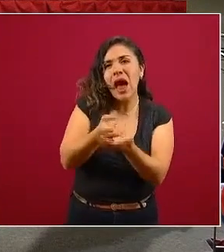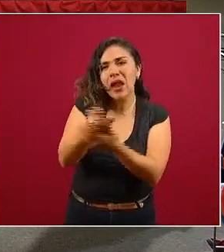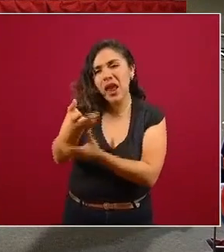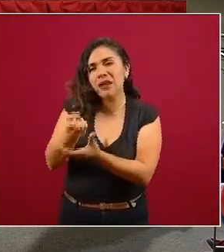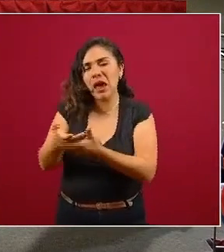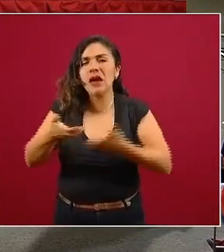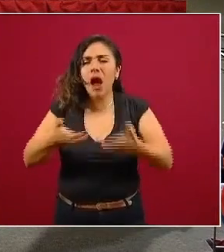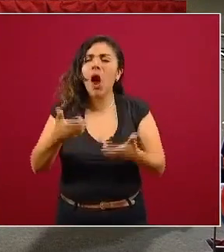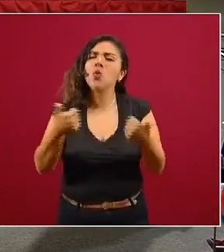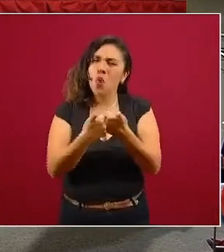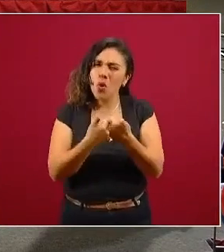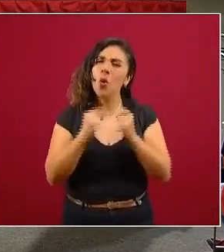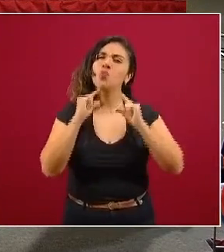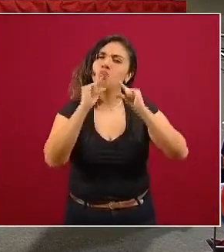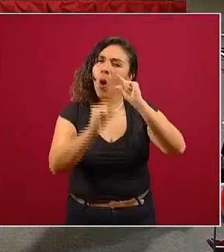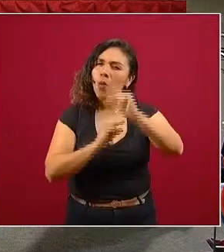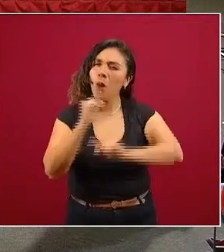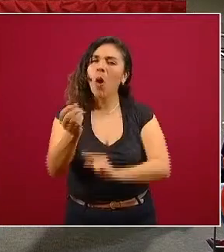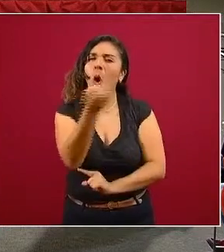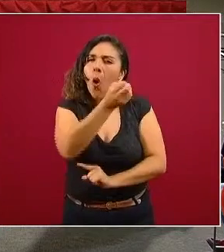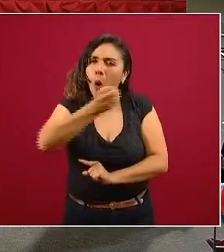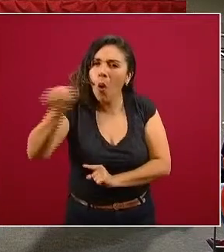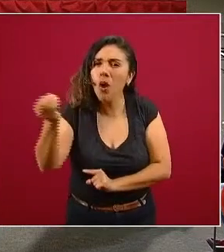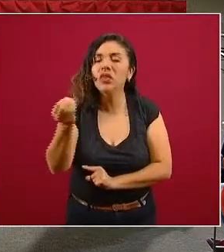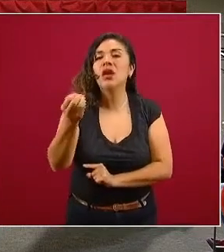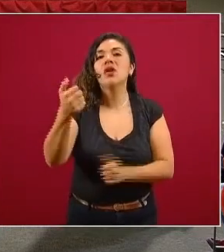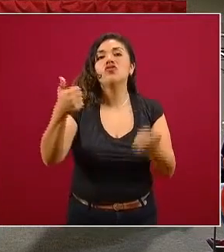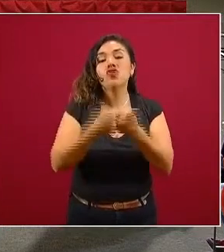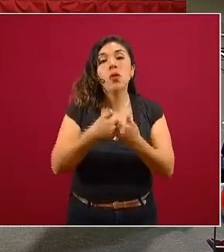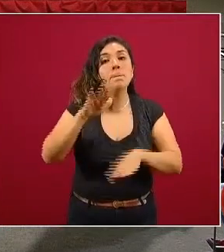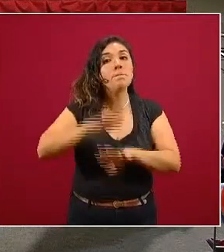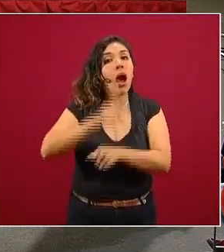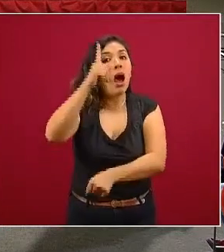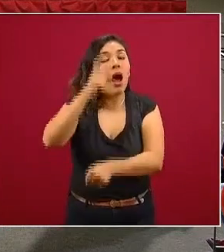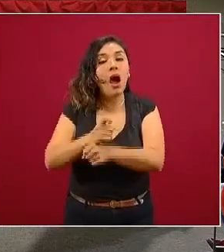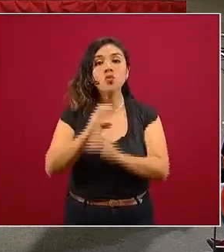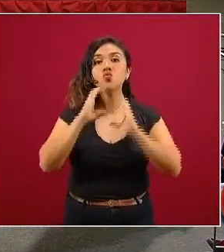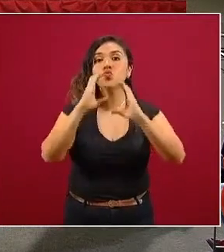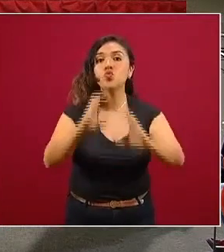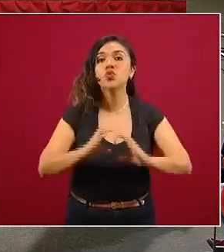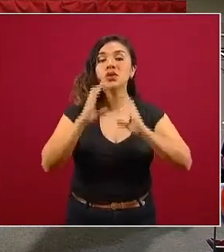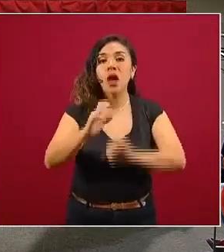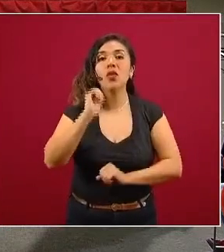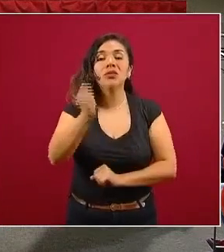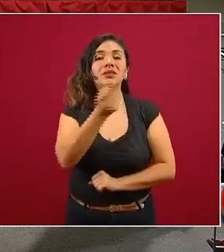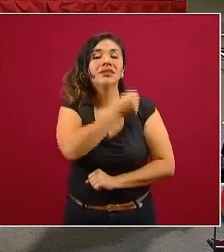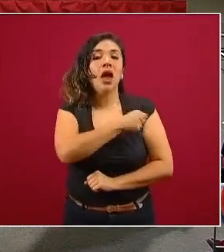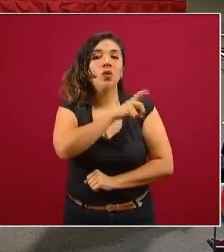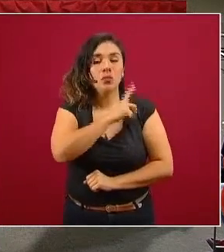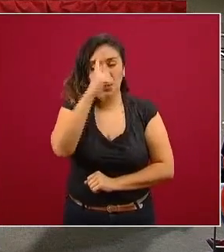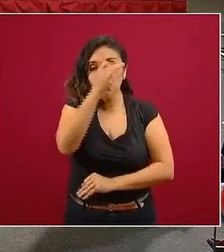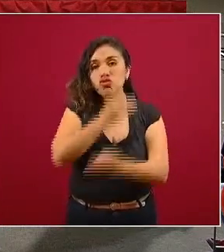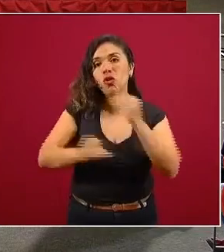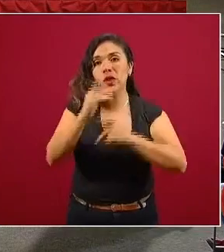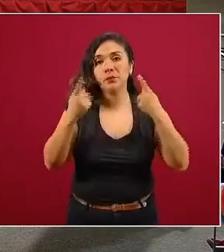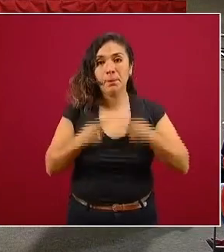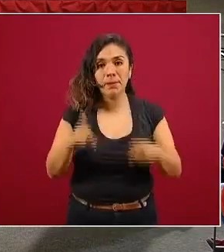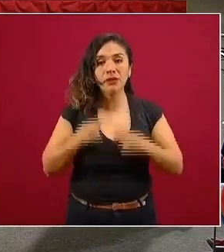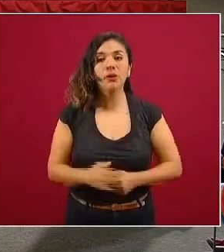manera paulatina, de manera ordenada, y privilegiando siempre la protección a la salud de la